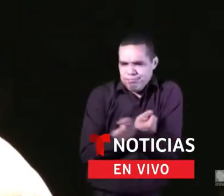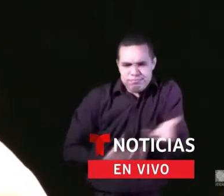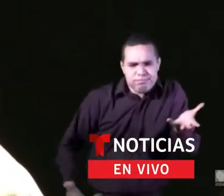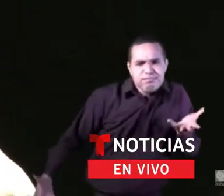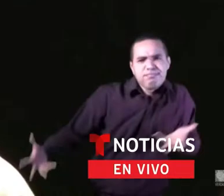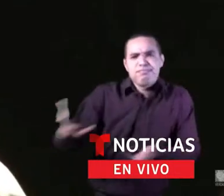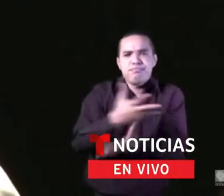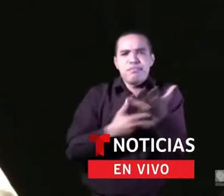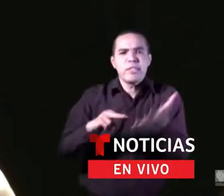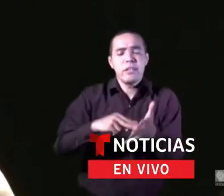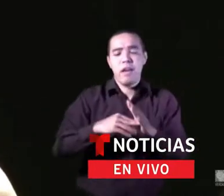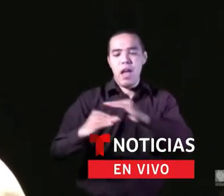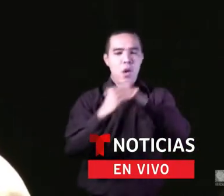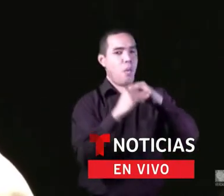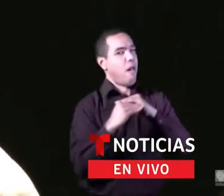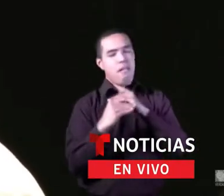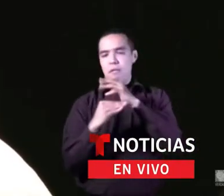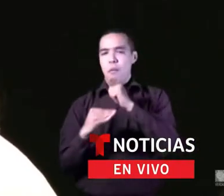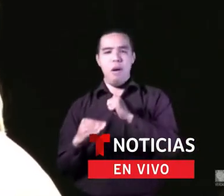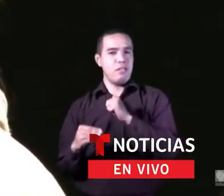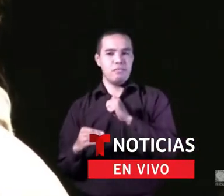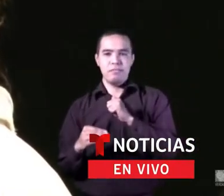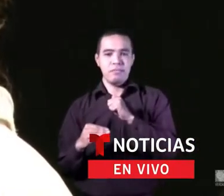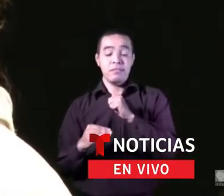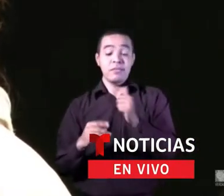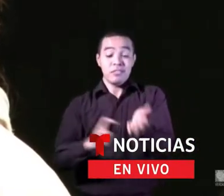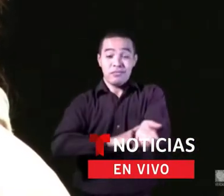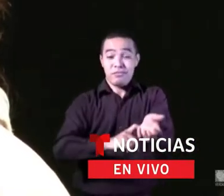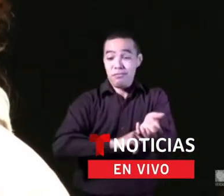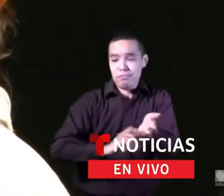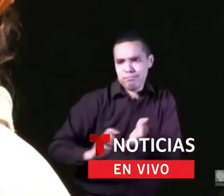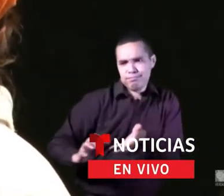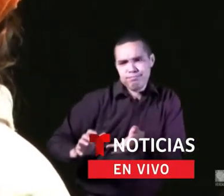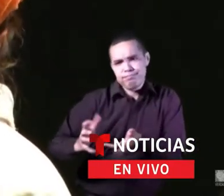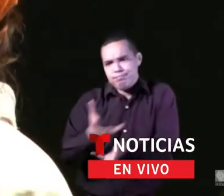fraternidad sin la cual tampoco hay paz